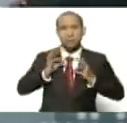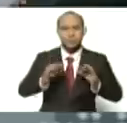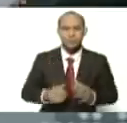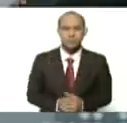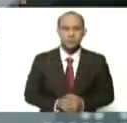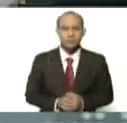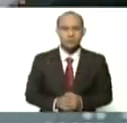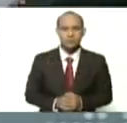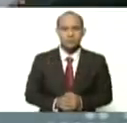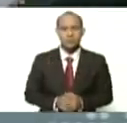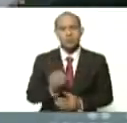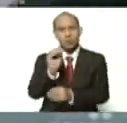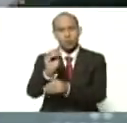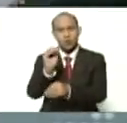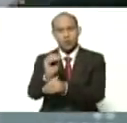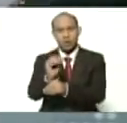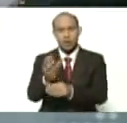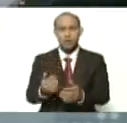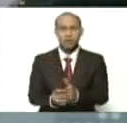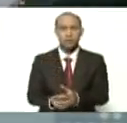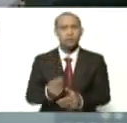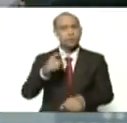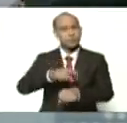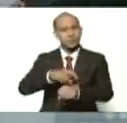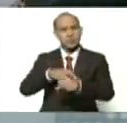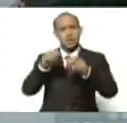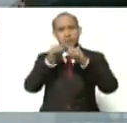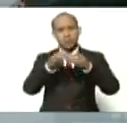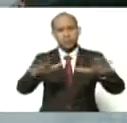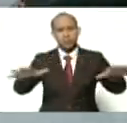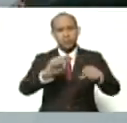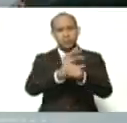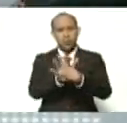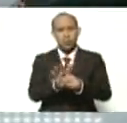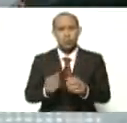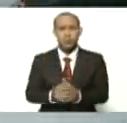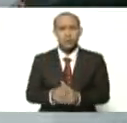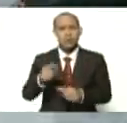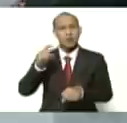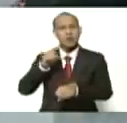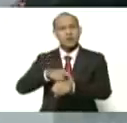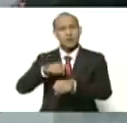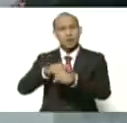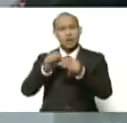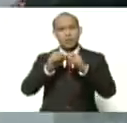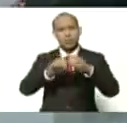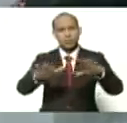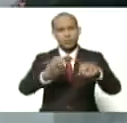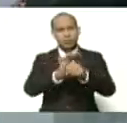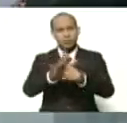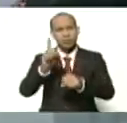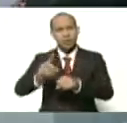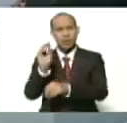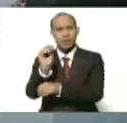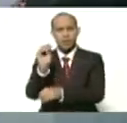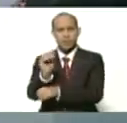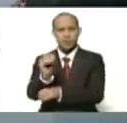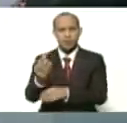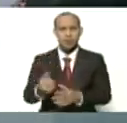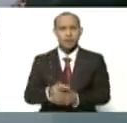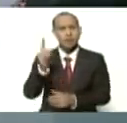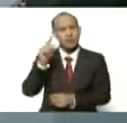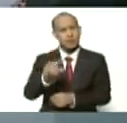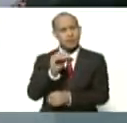cuidado estamos en tiempos de pandemia y en tiempo de pandemia lo que nos toca es cuidarnos y